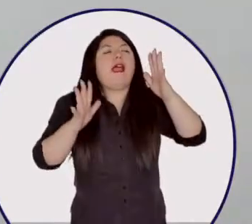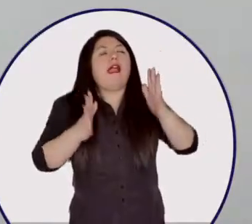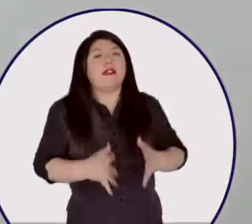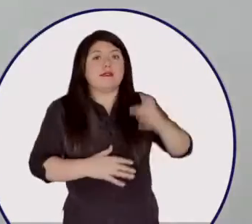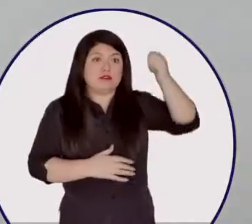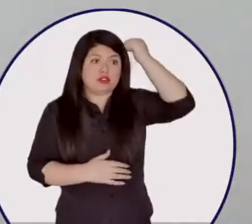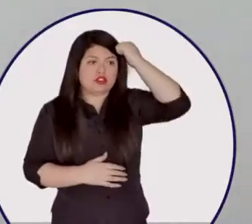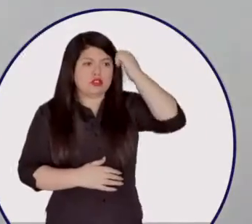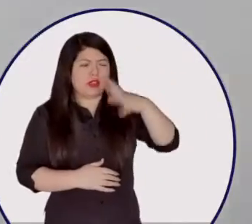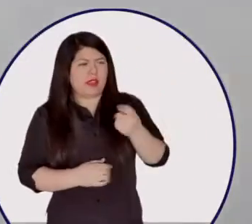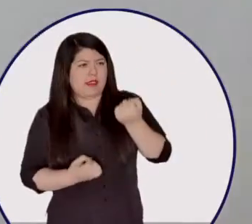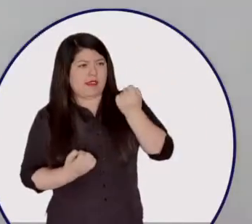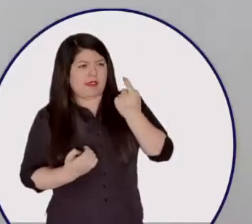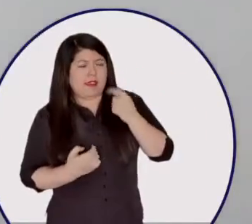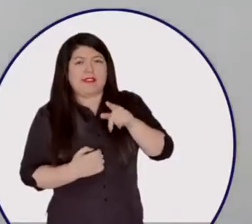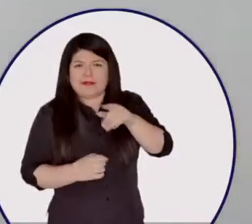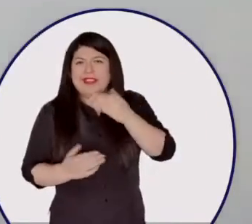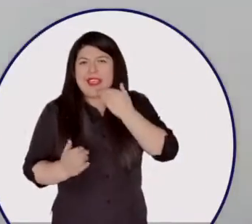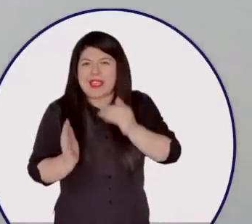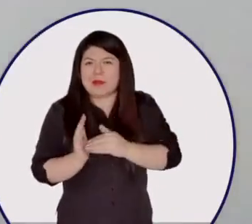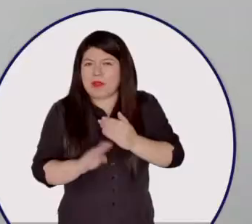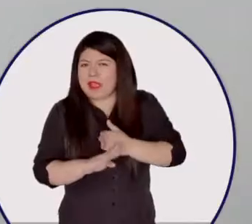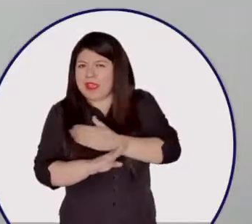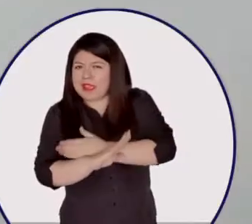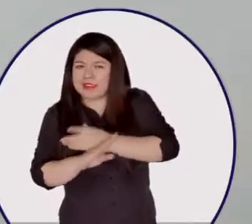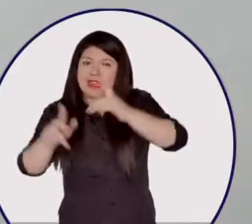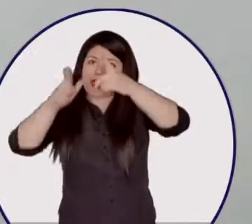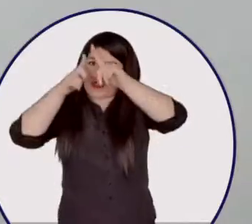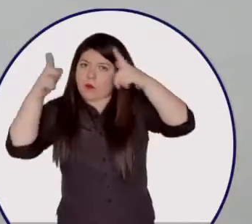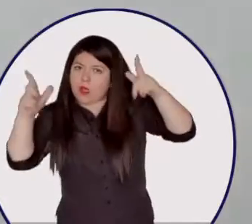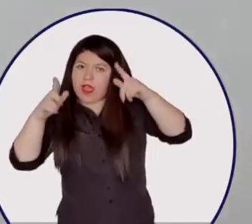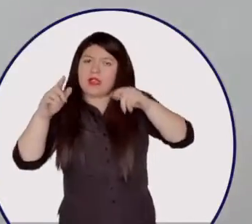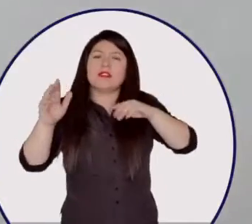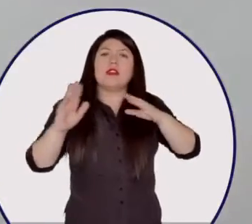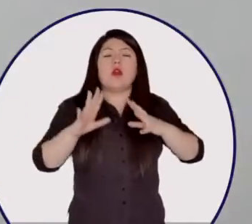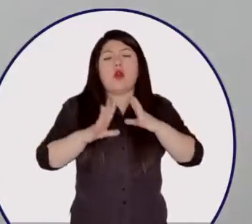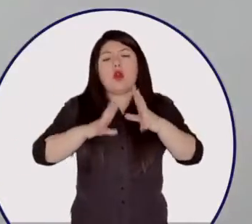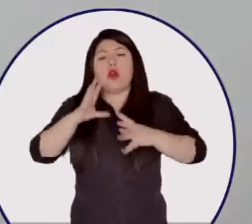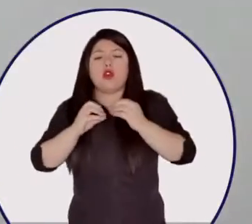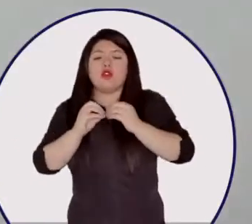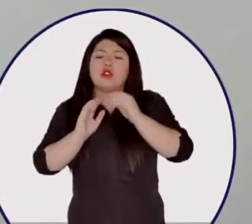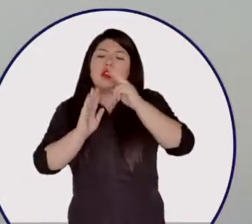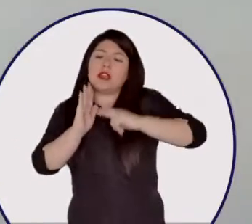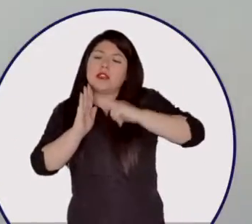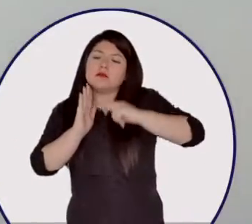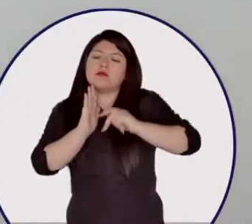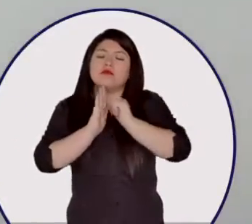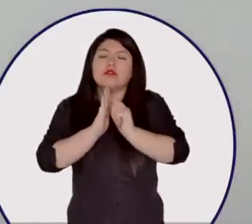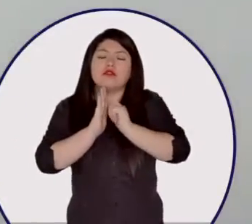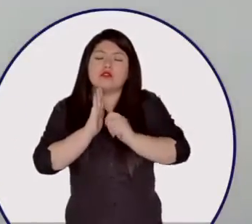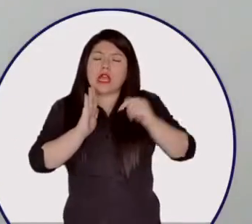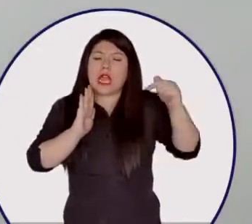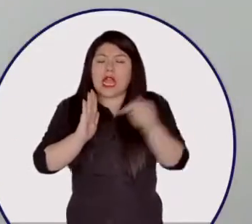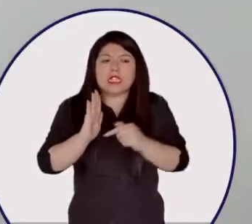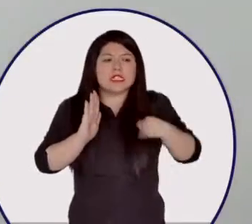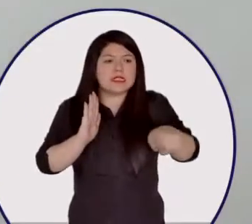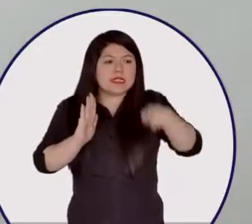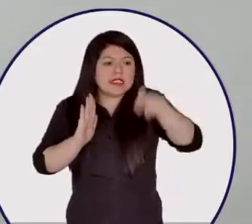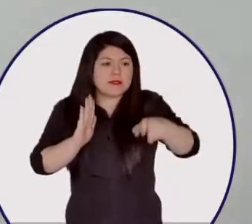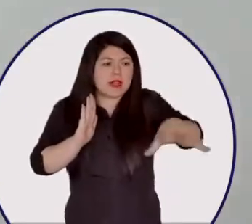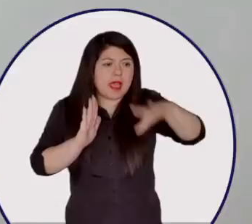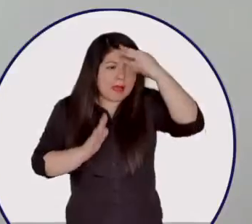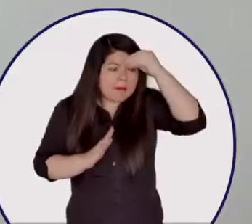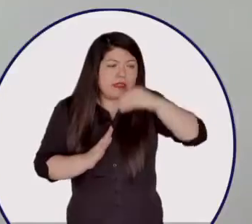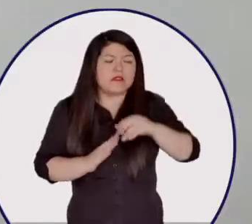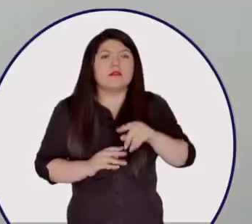diga, aquí lo importante para el ejemplo que les puse ahora, no es el código lectoescrito, es que él me identifique las